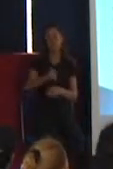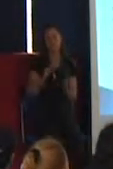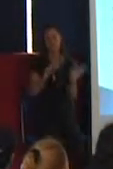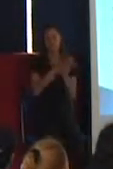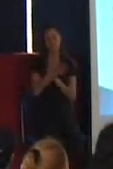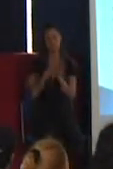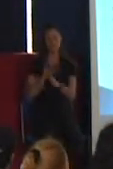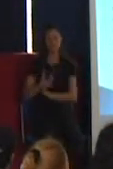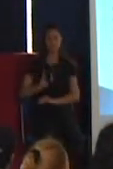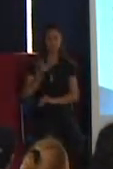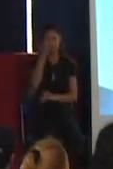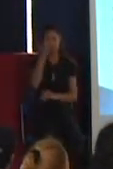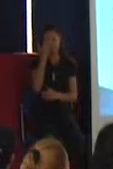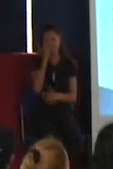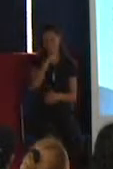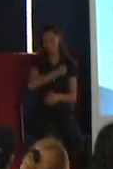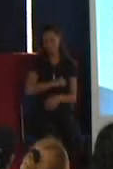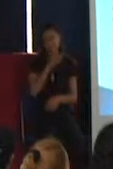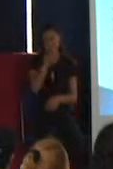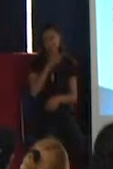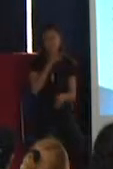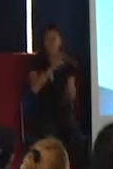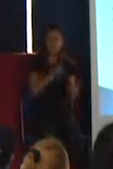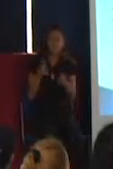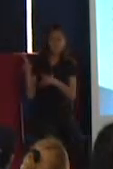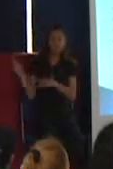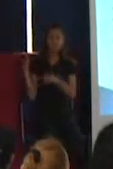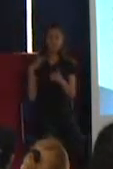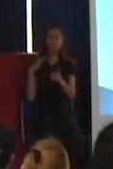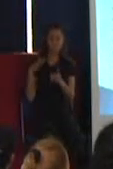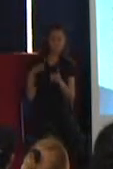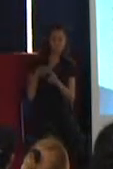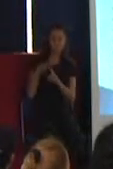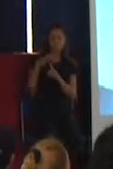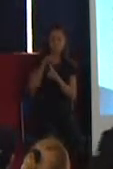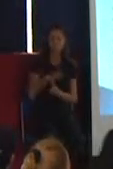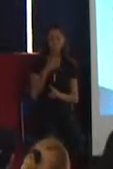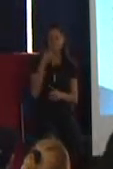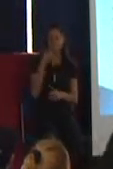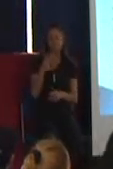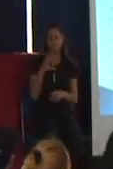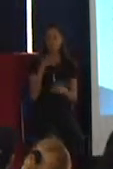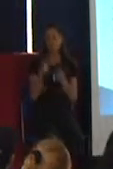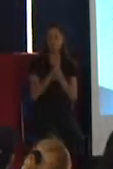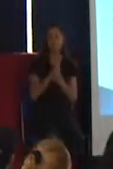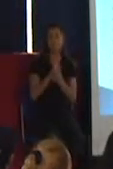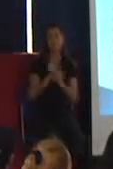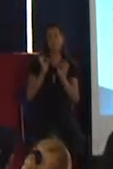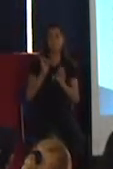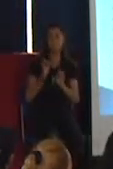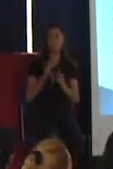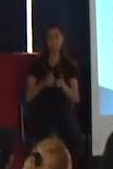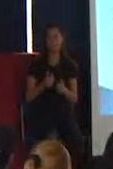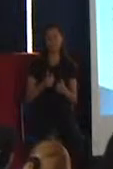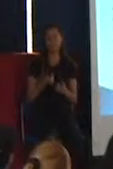porque desafortunadamente las personas vulnerables resultan siendo desinformadas y no informadas como debe ser.